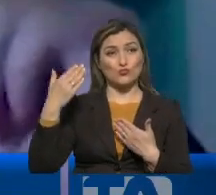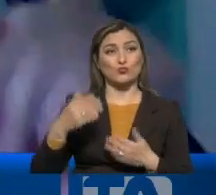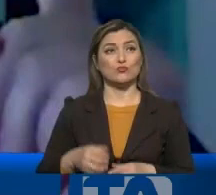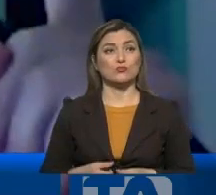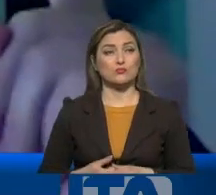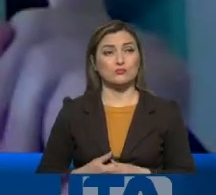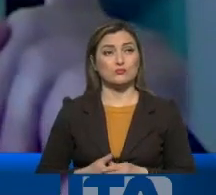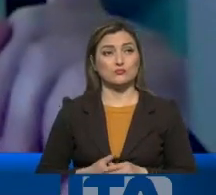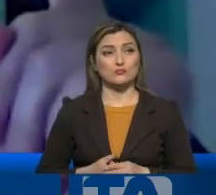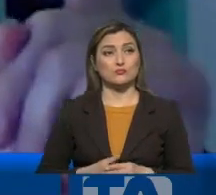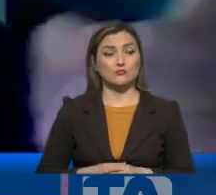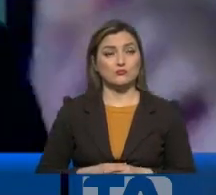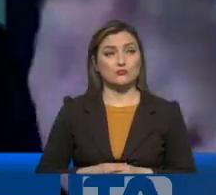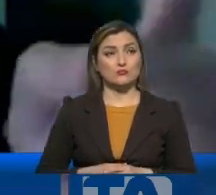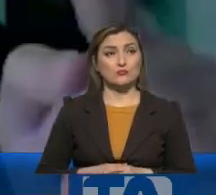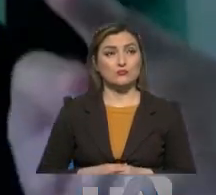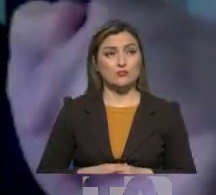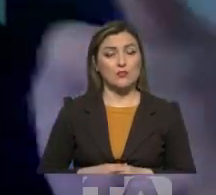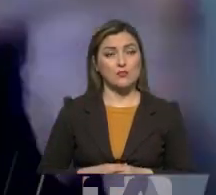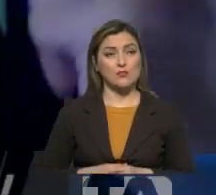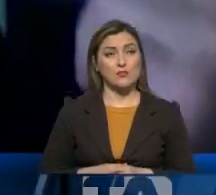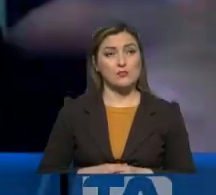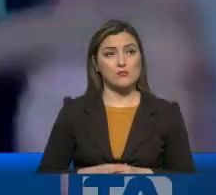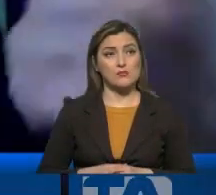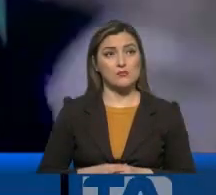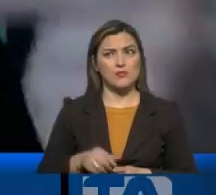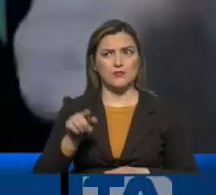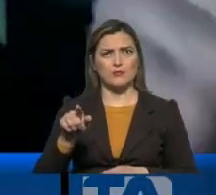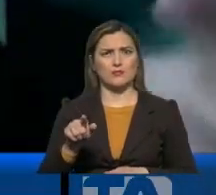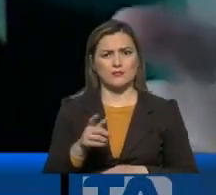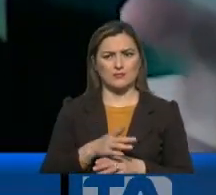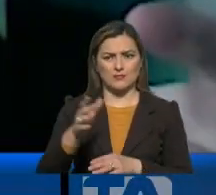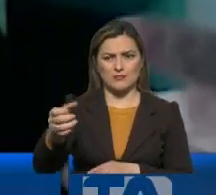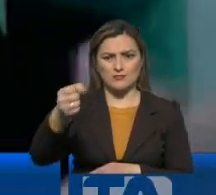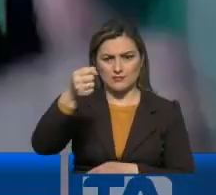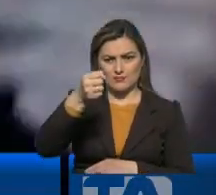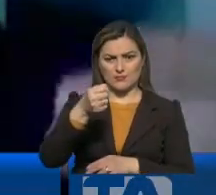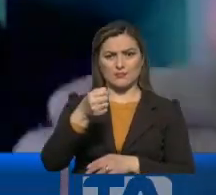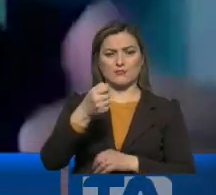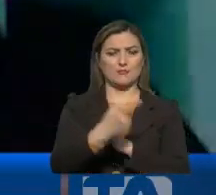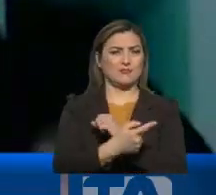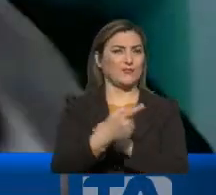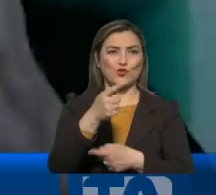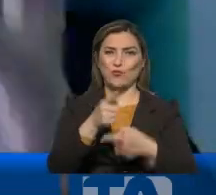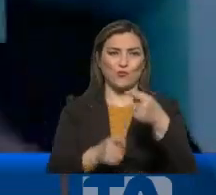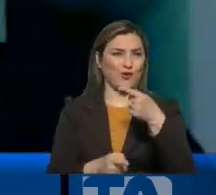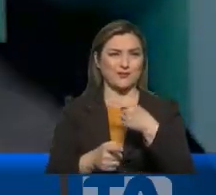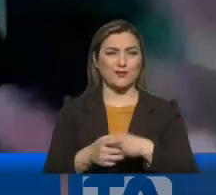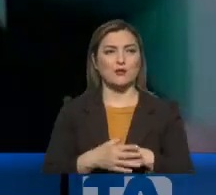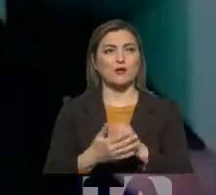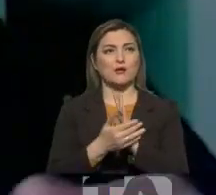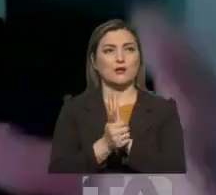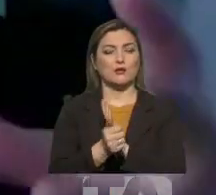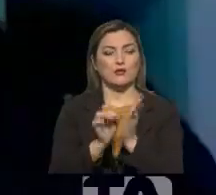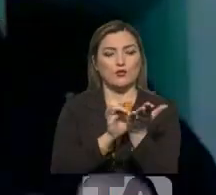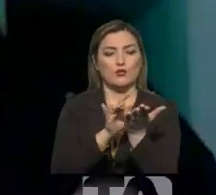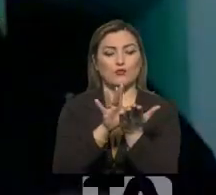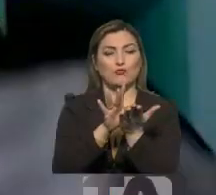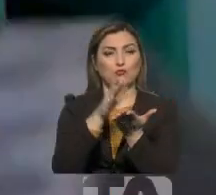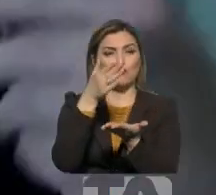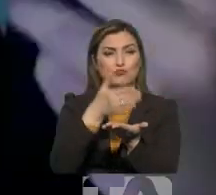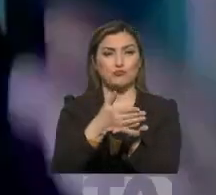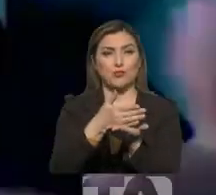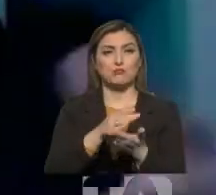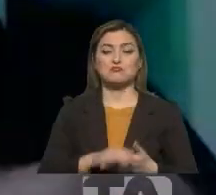pero que sea el denominador de ninguna manera les hace / sancionador o peor todavía con capacidad de remover o cesar